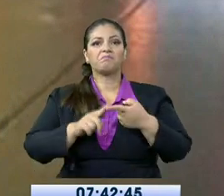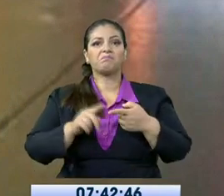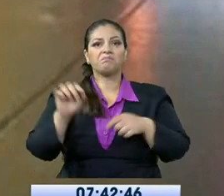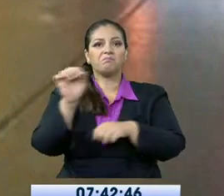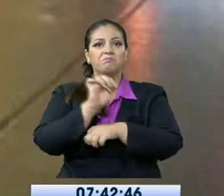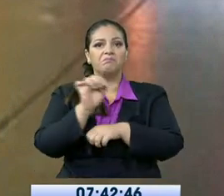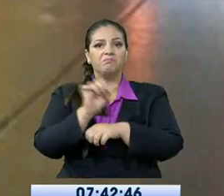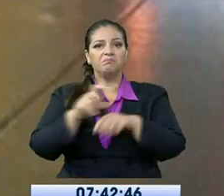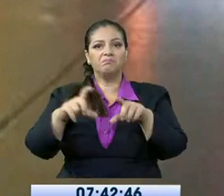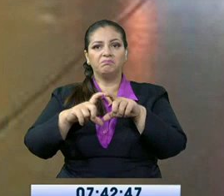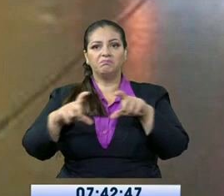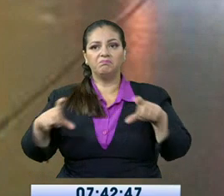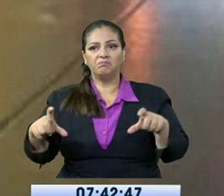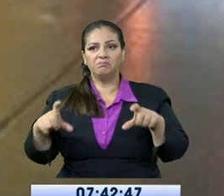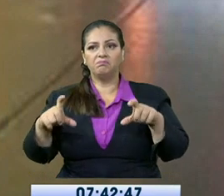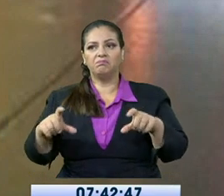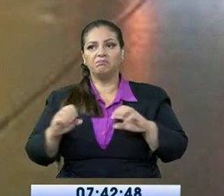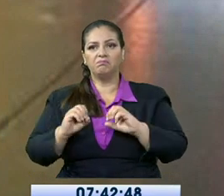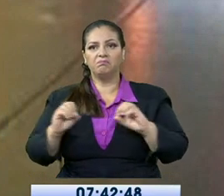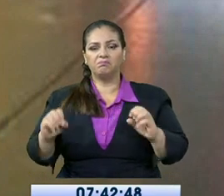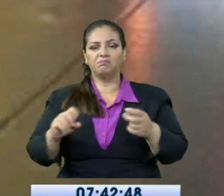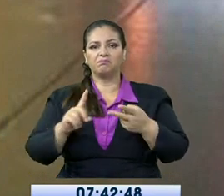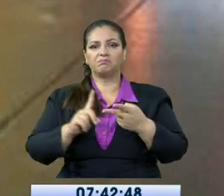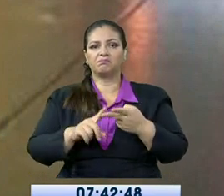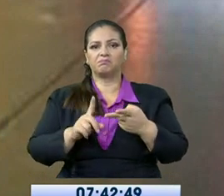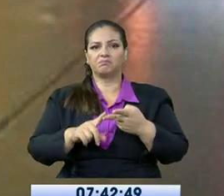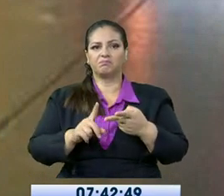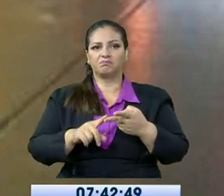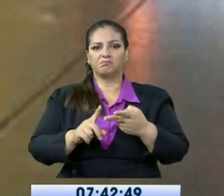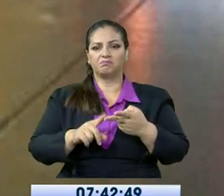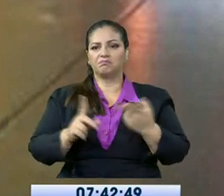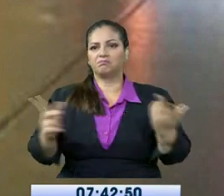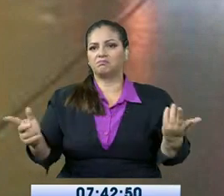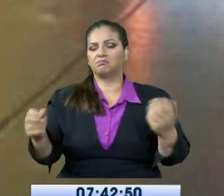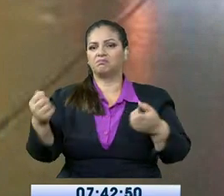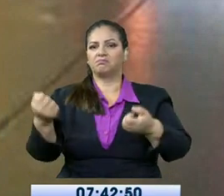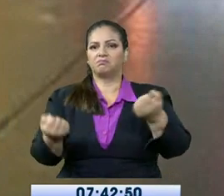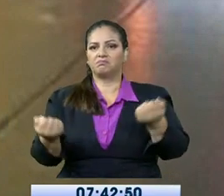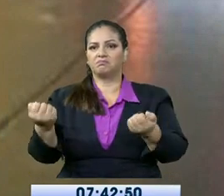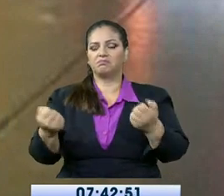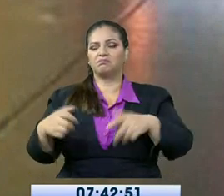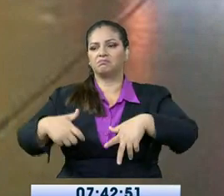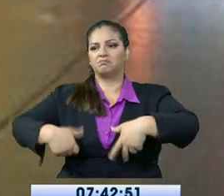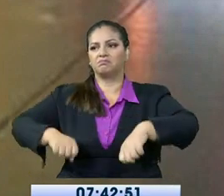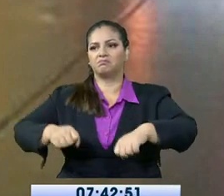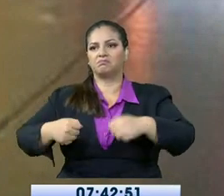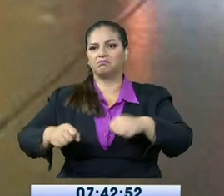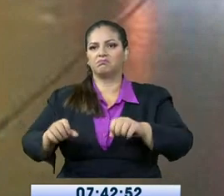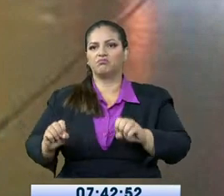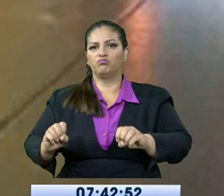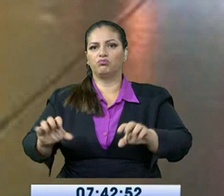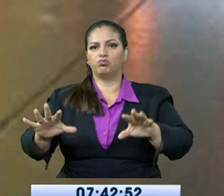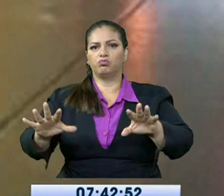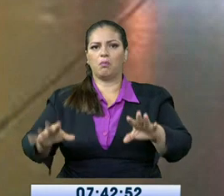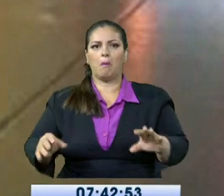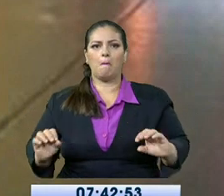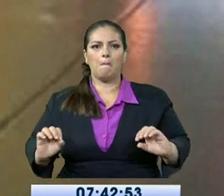Ya está la señal más cerca. Acá más cerca, sí. No, sí, ya la vimos. Y se la ve. Somos chicatos, pero sí vemos allá también.